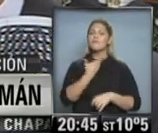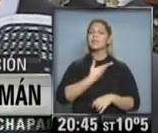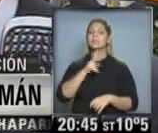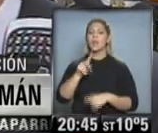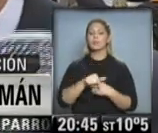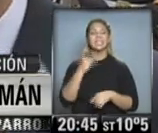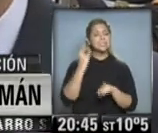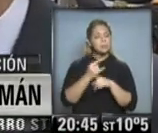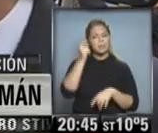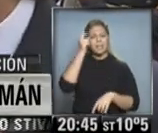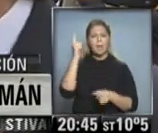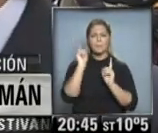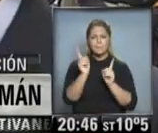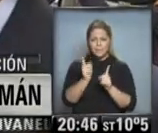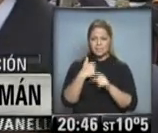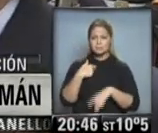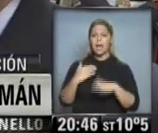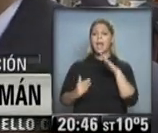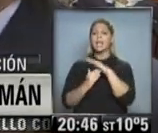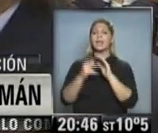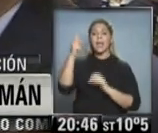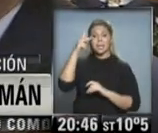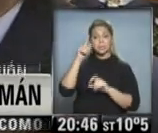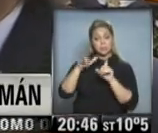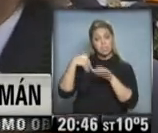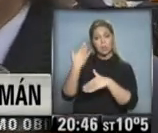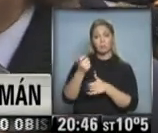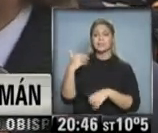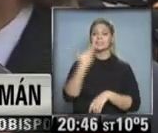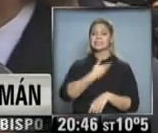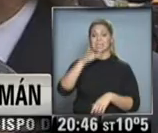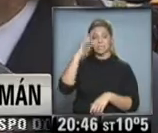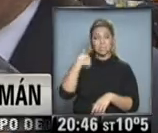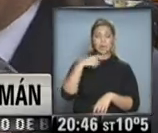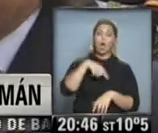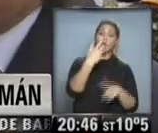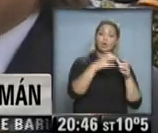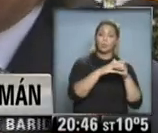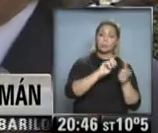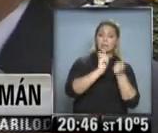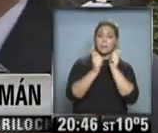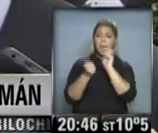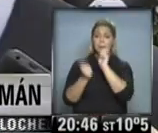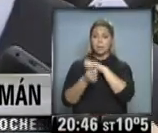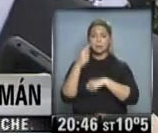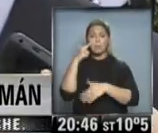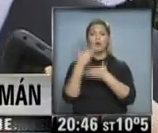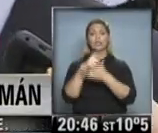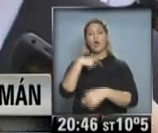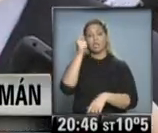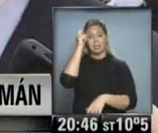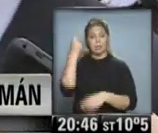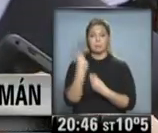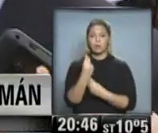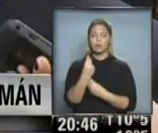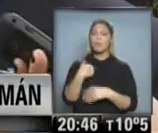ideas, con las mismas banderas, con el liderazgo de Néstor, con el liderazgo de Cristina. Otros van saltando de un lugar a otro, representando otras ideas. Lo importante es entender